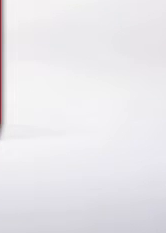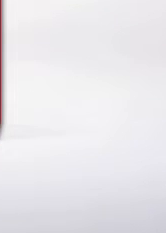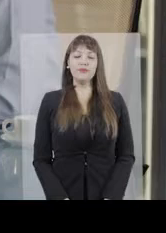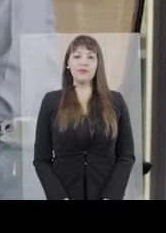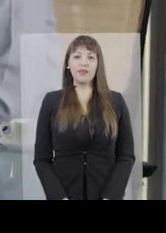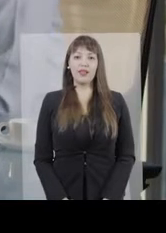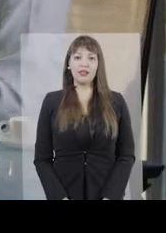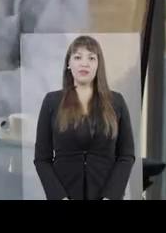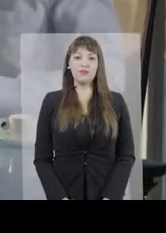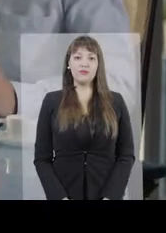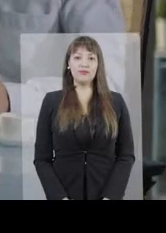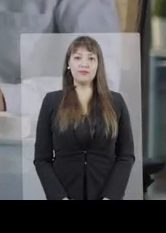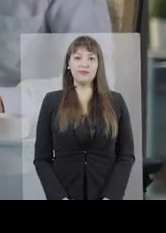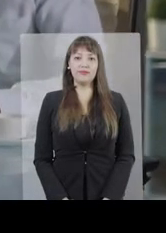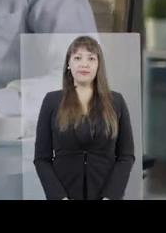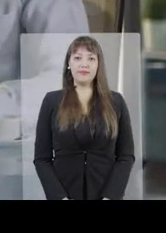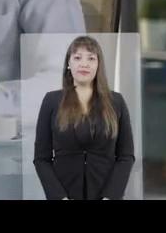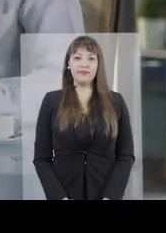E